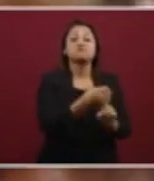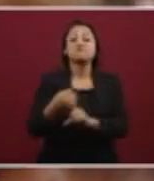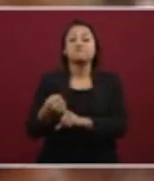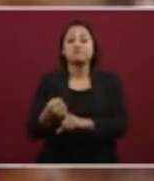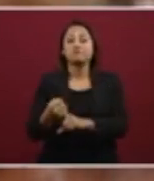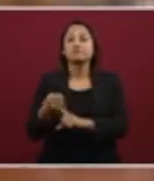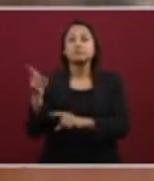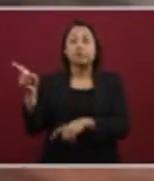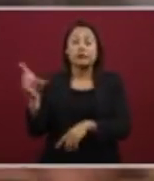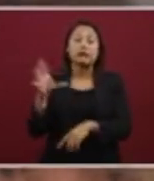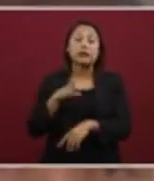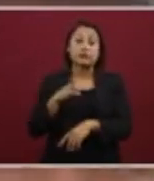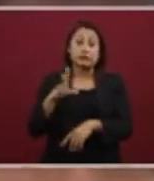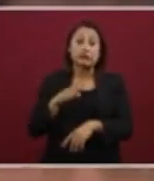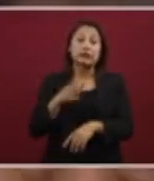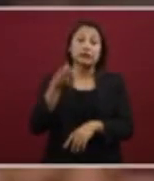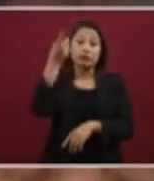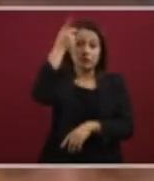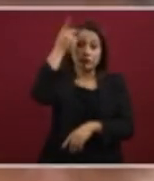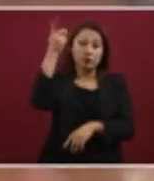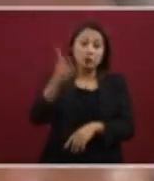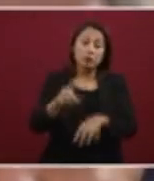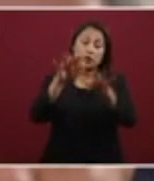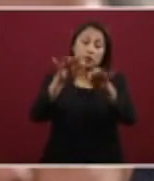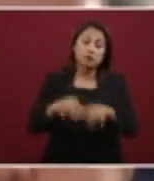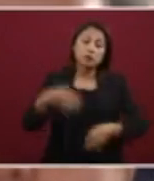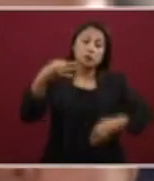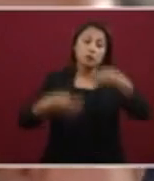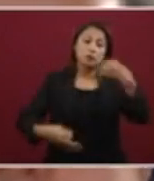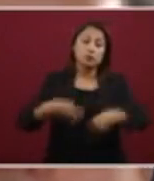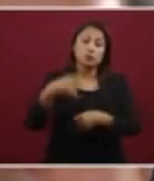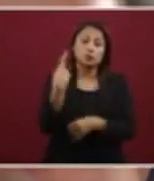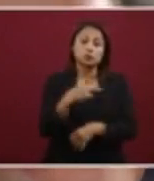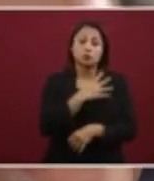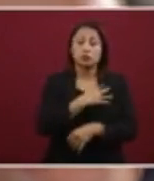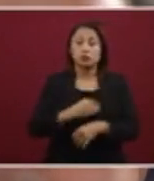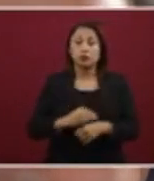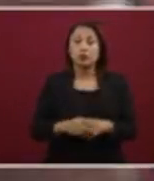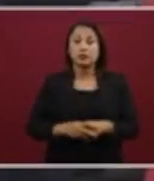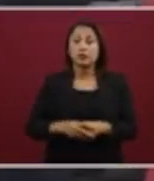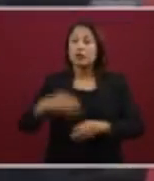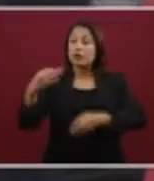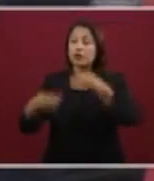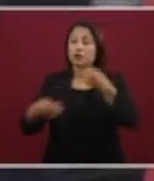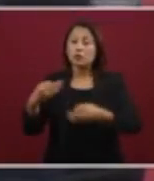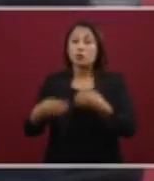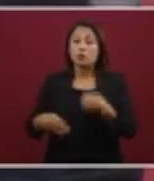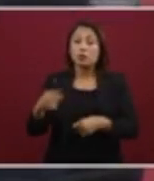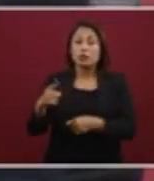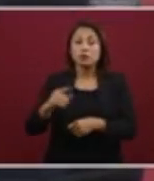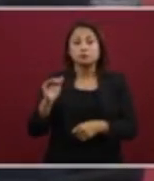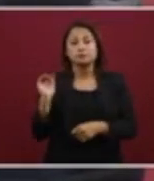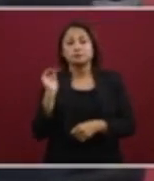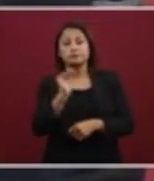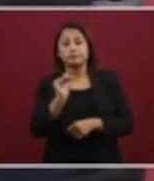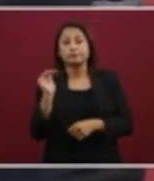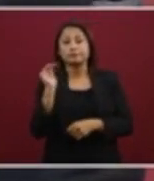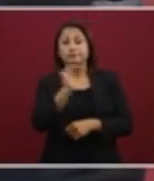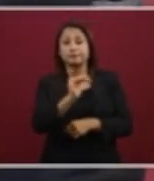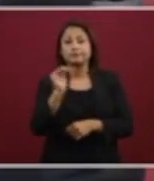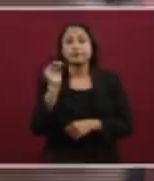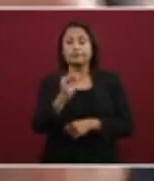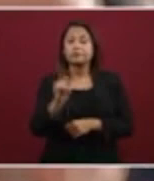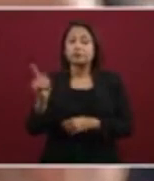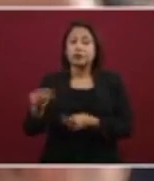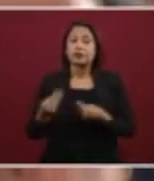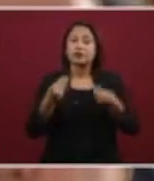guarda y custodia de la niña. Durante estos 2 años, jueces le han ordenado al funcionario entregar a la niña a su madre y por desobedecer en